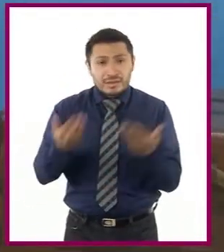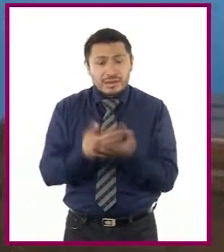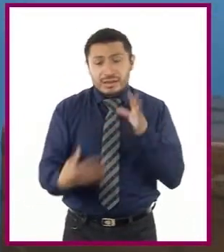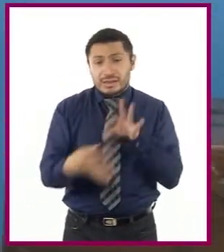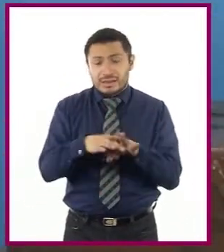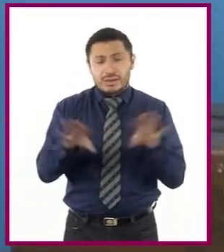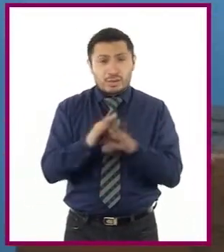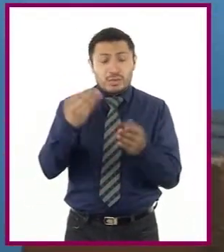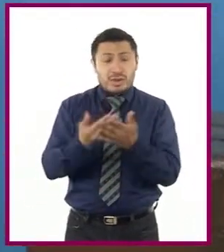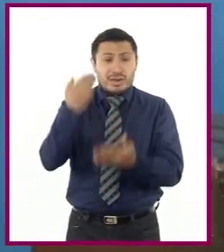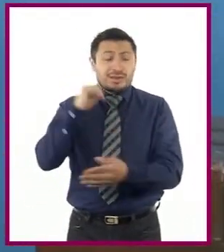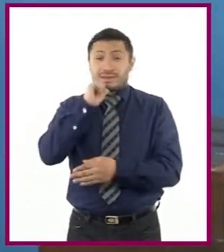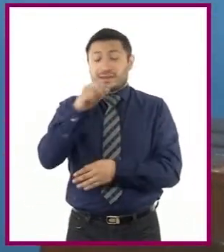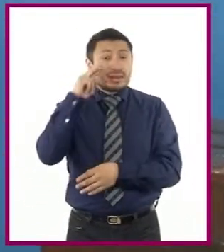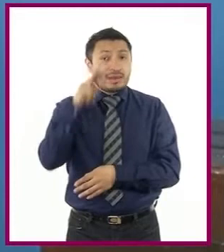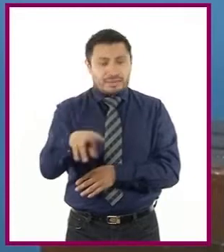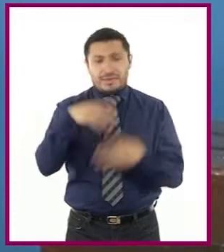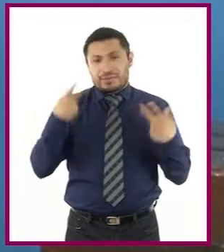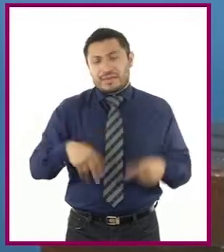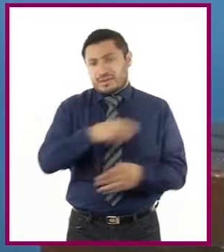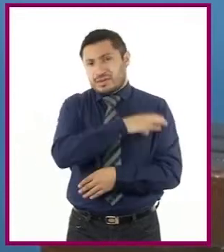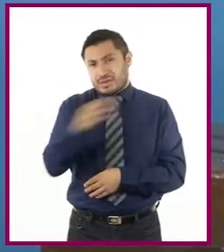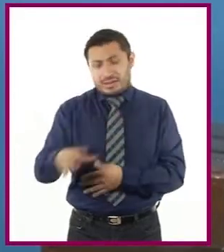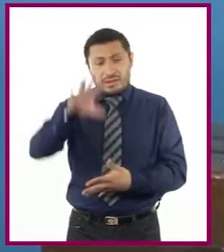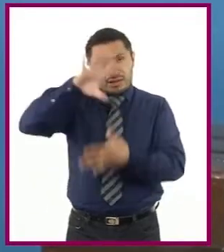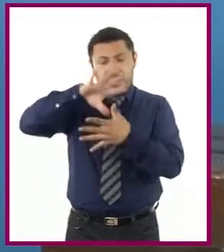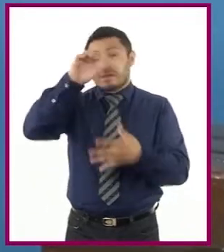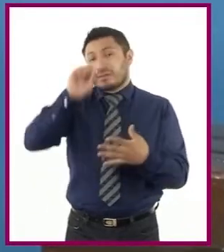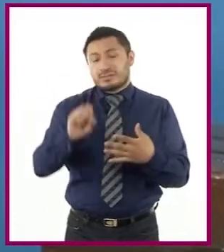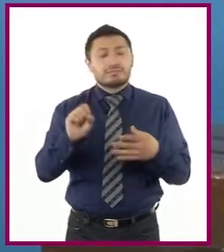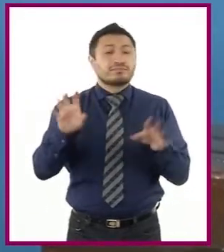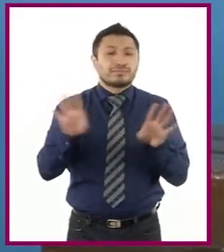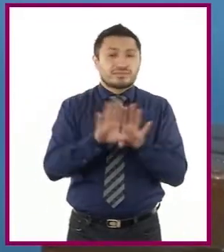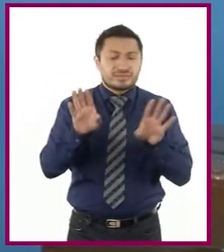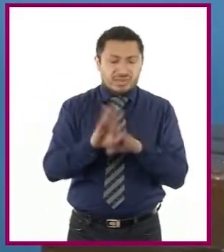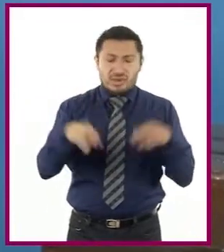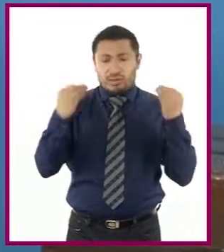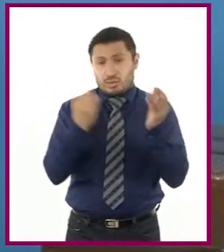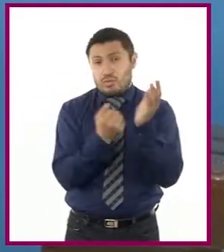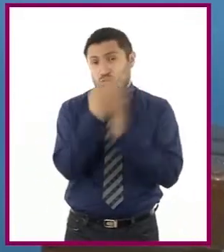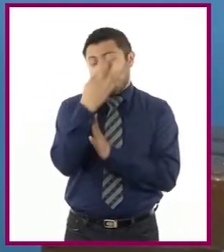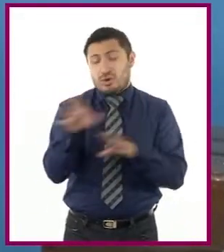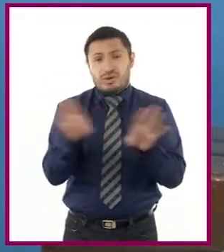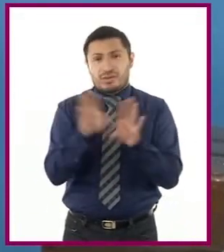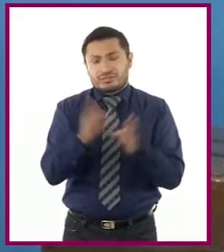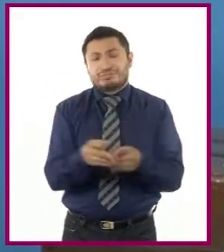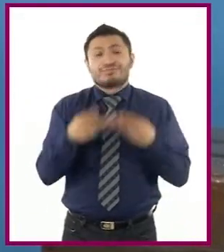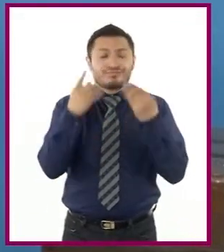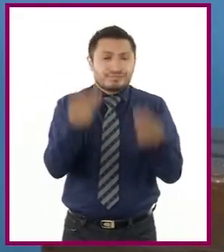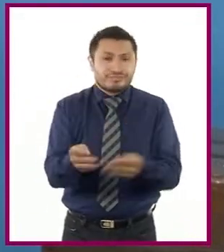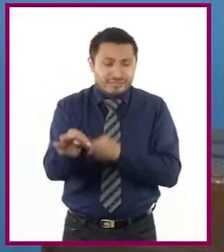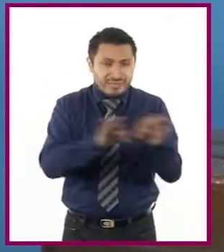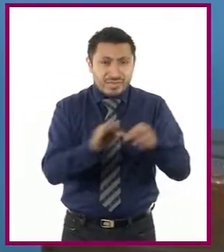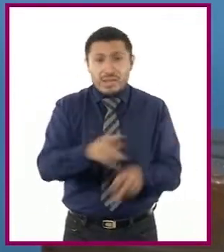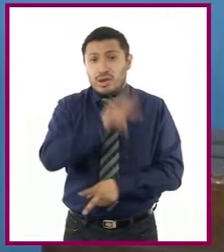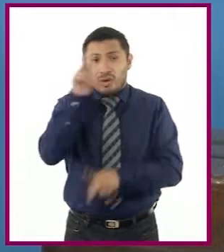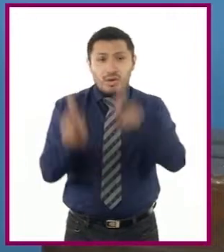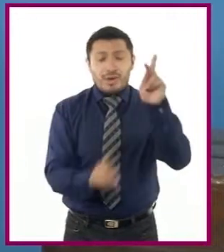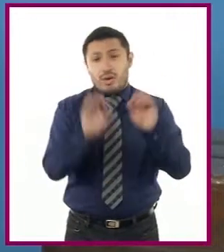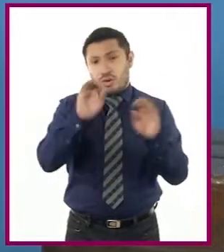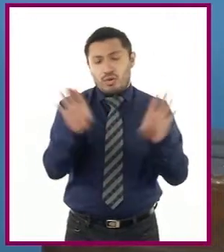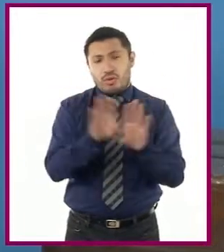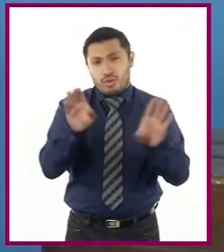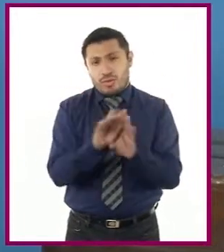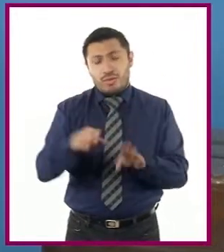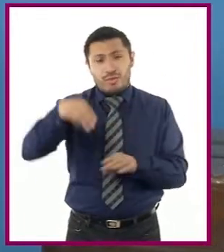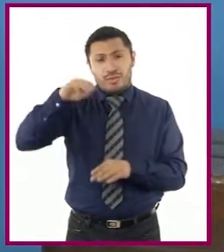nunca visto entre la gente del campo mesoamericano, que por abrumadora mayoría era tributaria de sus pueblos, o estaba, como los